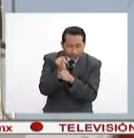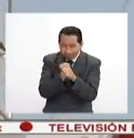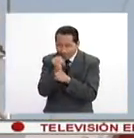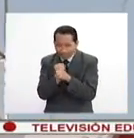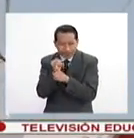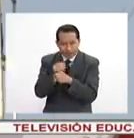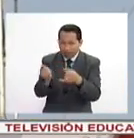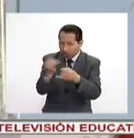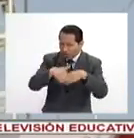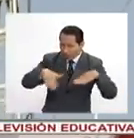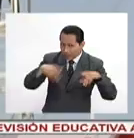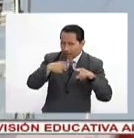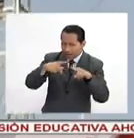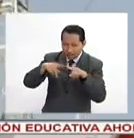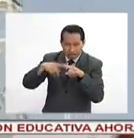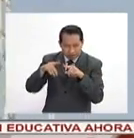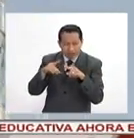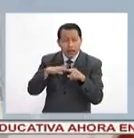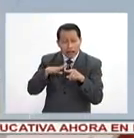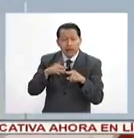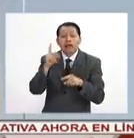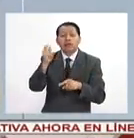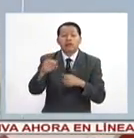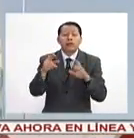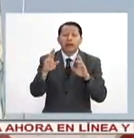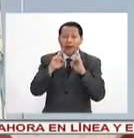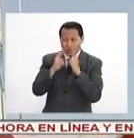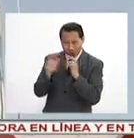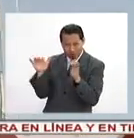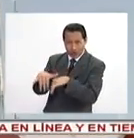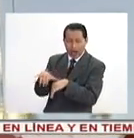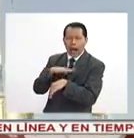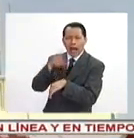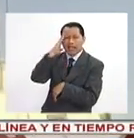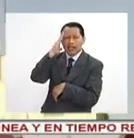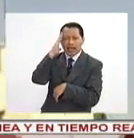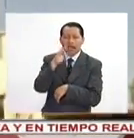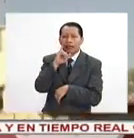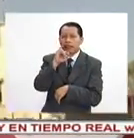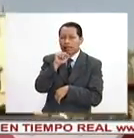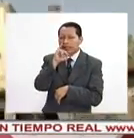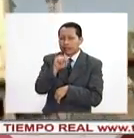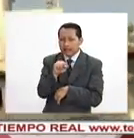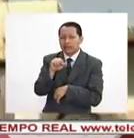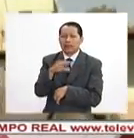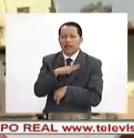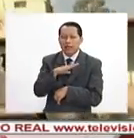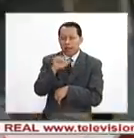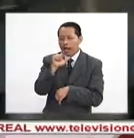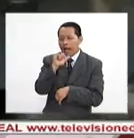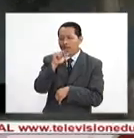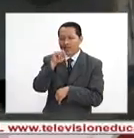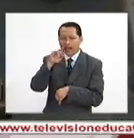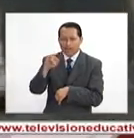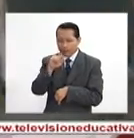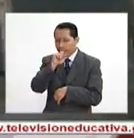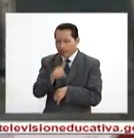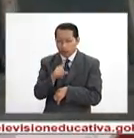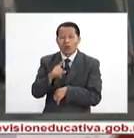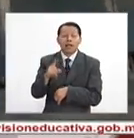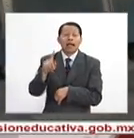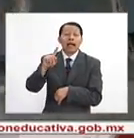verificada a través de diferentes canales, a esta reunión también había asistido el líder de ISIS, al-Baghdadi, quien habría